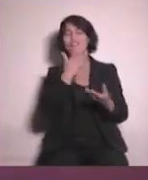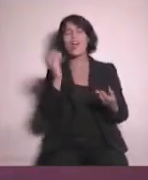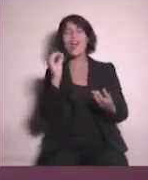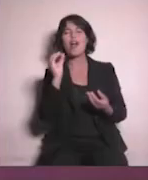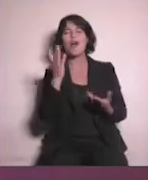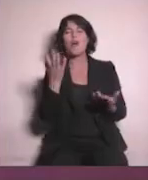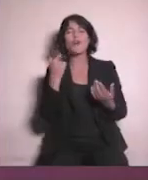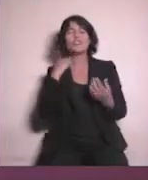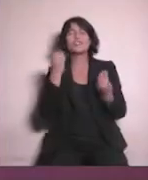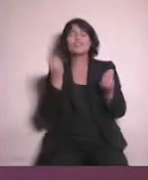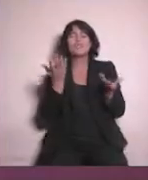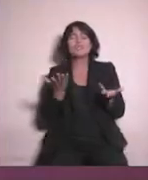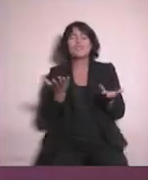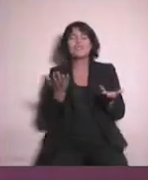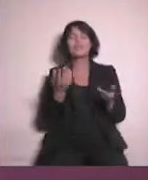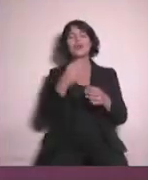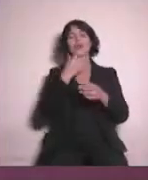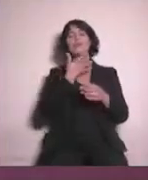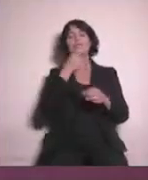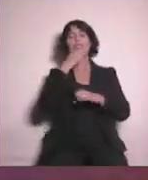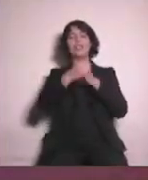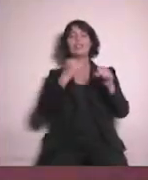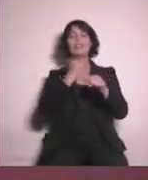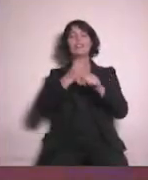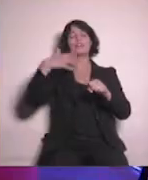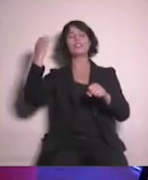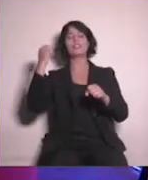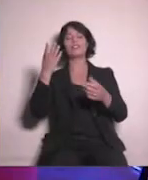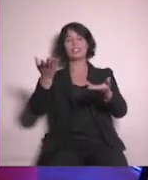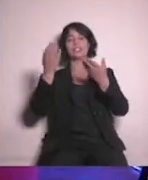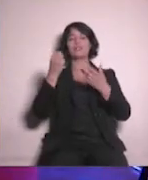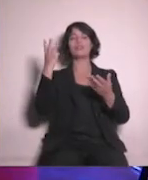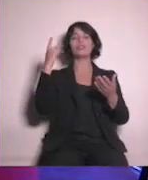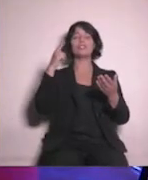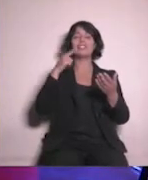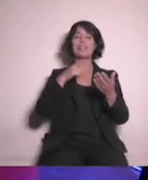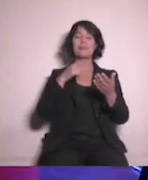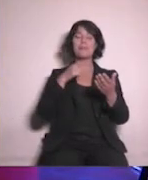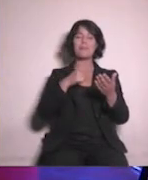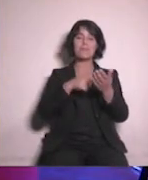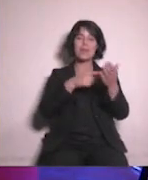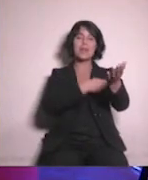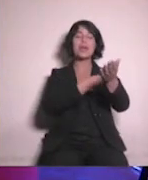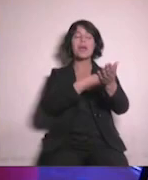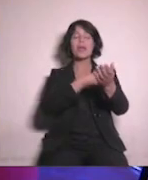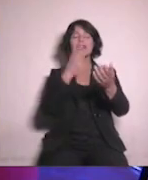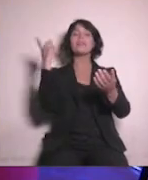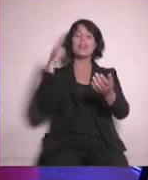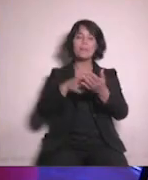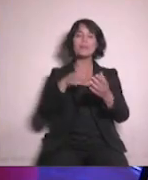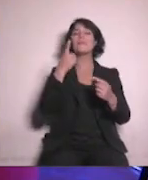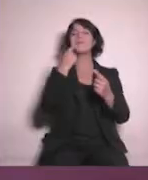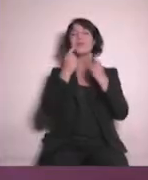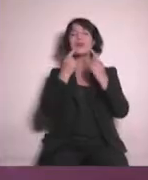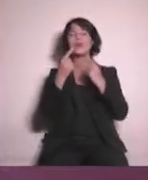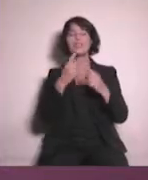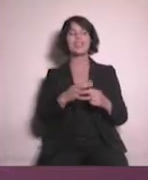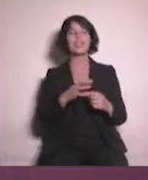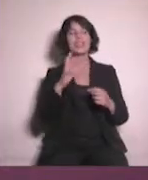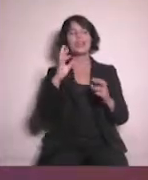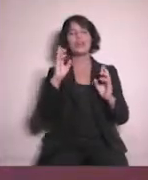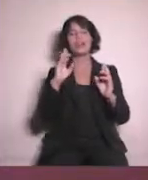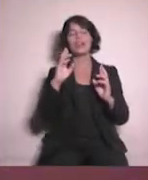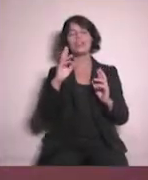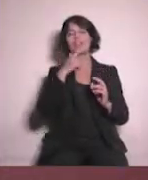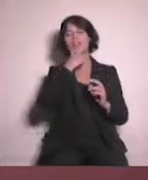o no sé lo que pasó, pero el año pasado habíamos recibido más de 3.000 preguntas, disminuyeron bastante. Ojalá que la respuesta ha sido que las dudas están